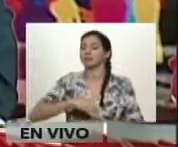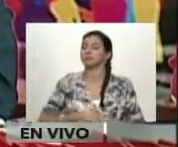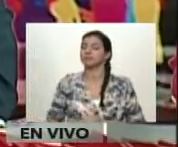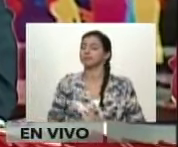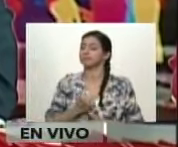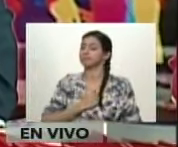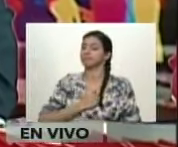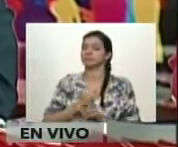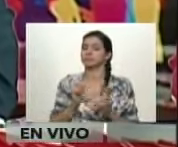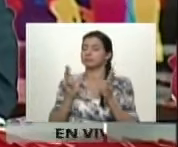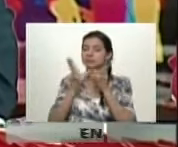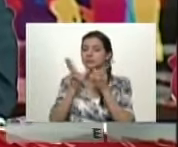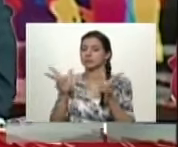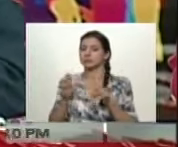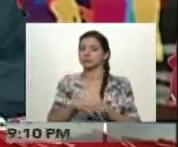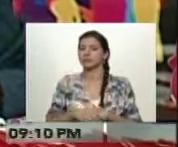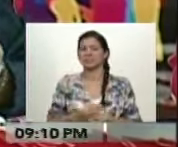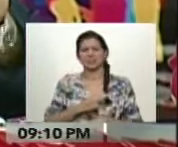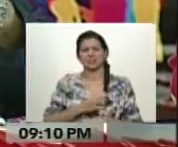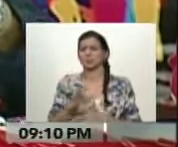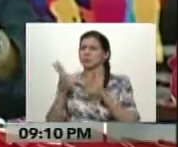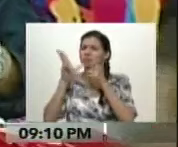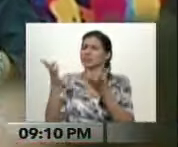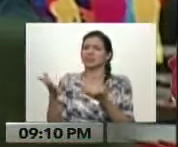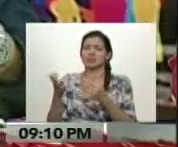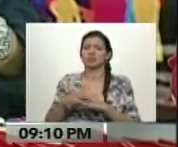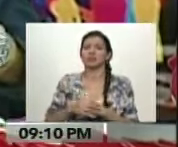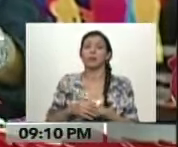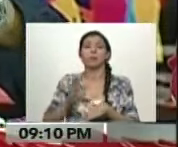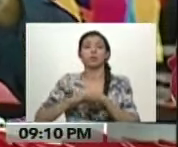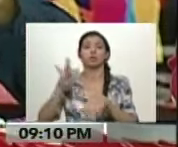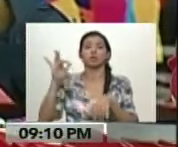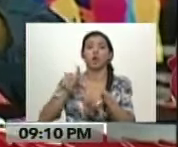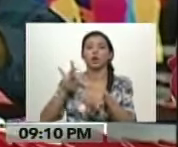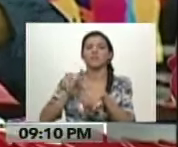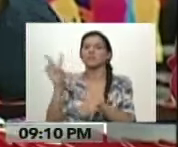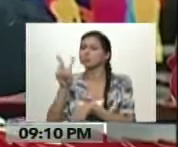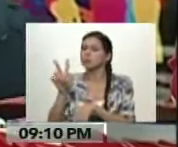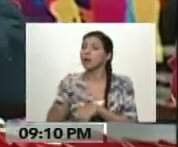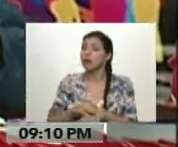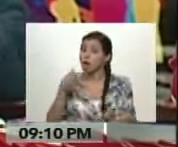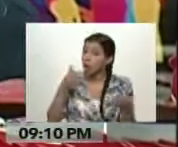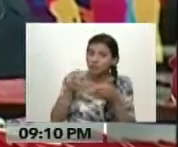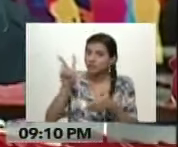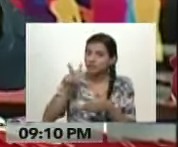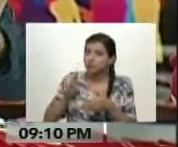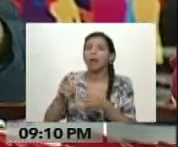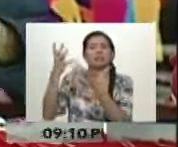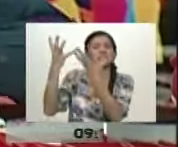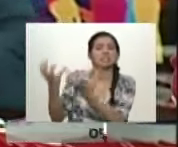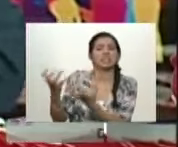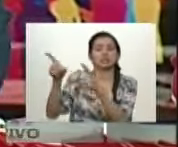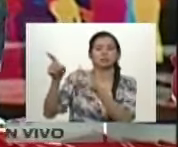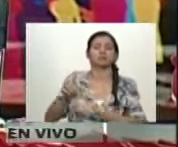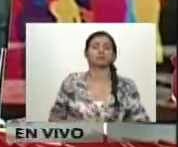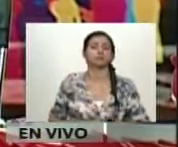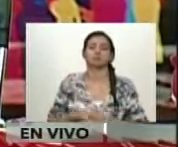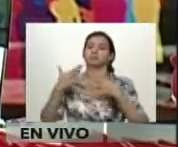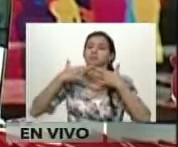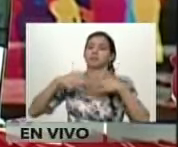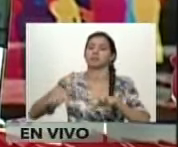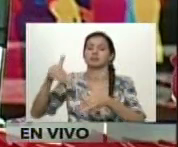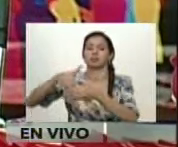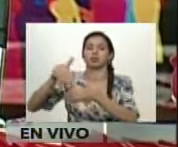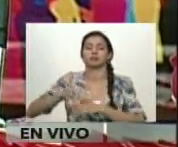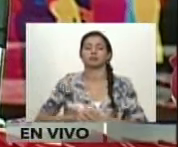tragedia. Ese señor es una tragedia. Claro, se metió con Venezuela, el que se mete con Venezuela se seca y Rajoy se secó.